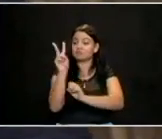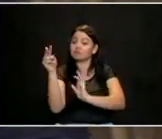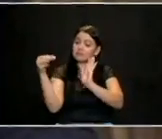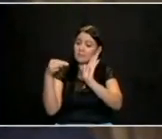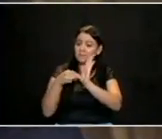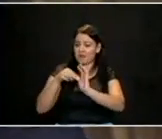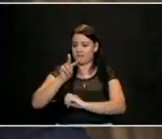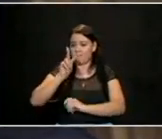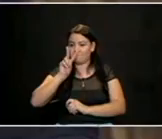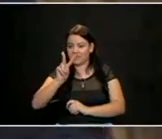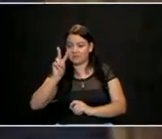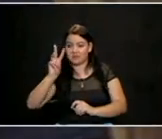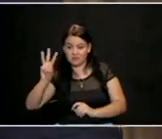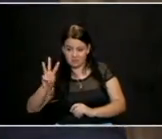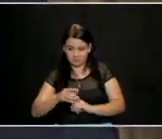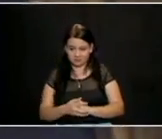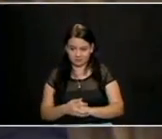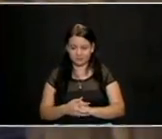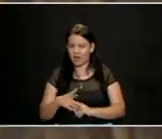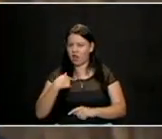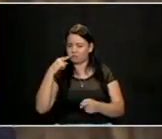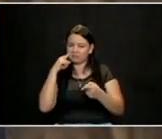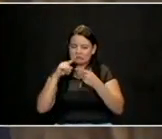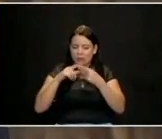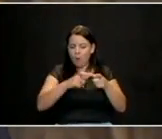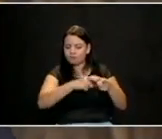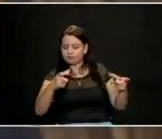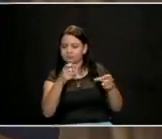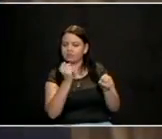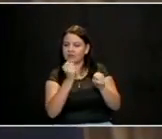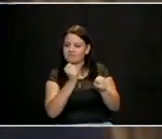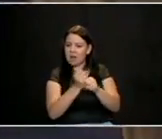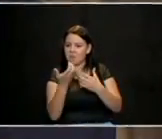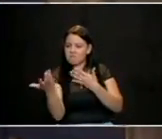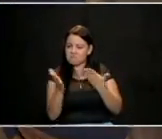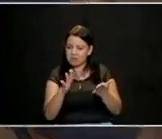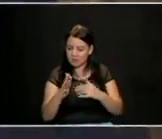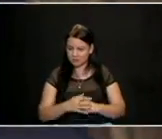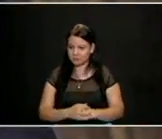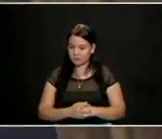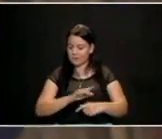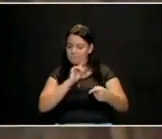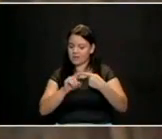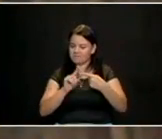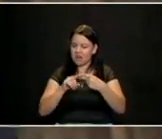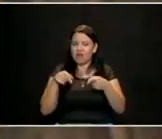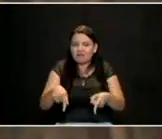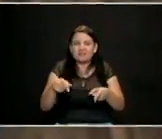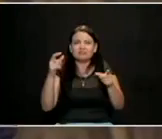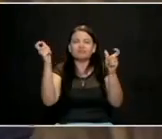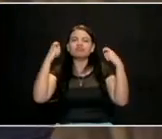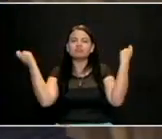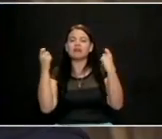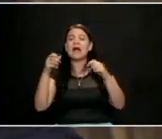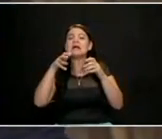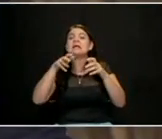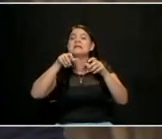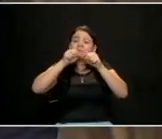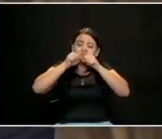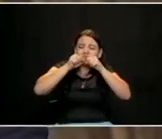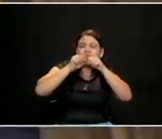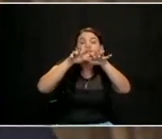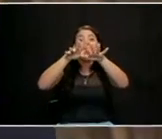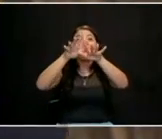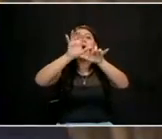generar 50 mil nuevos empleos. ¿Y cómo lo vamos a hacer? Primero, una estrategia de promoción de ciudad. Contarle al mundo que Medellín no es la